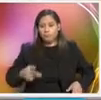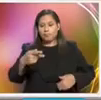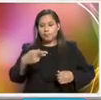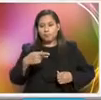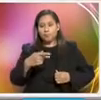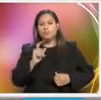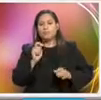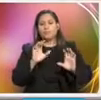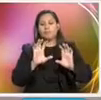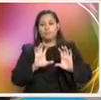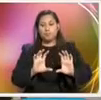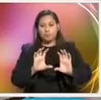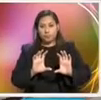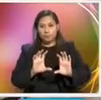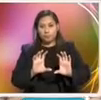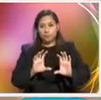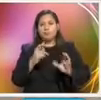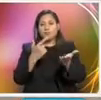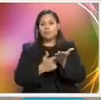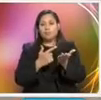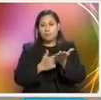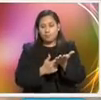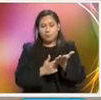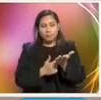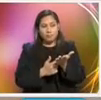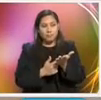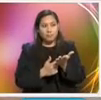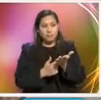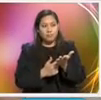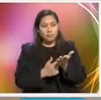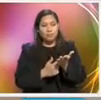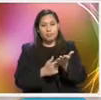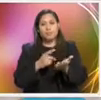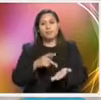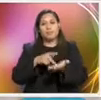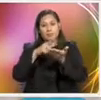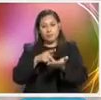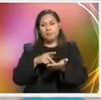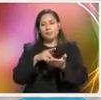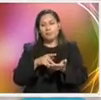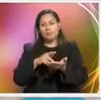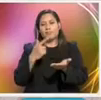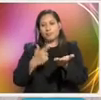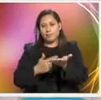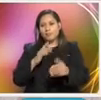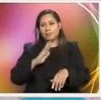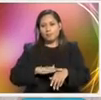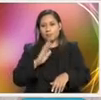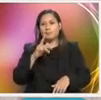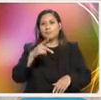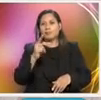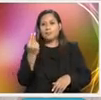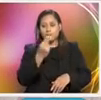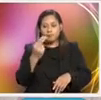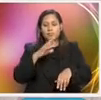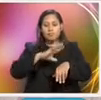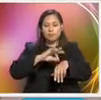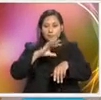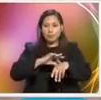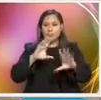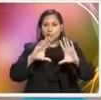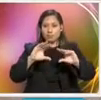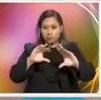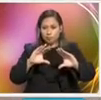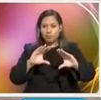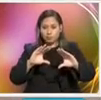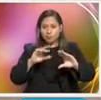los glúteos en realidad, quien tiene grasa, pues es que tiene pasados unos kilitos de más, pero tienes que trabajar la masa muscular. Haciendo cardio,